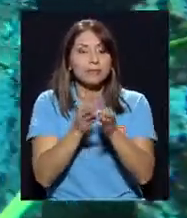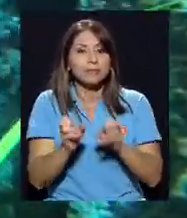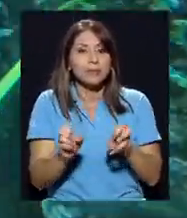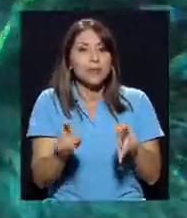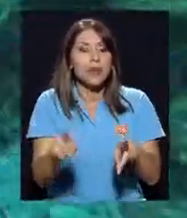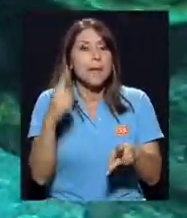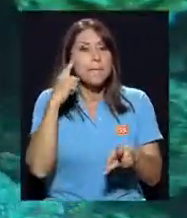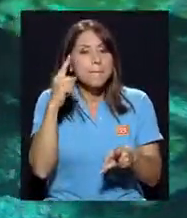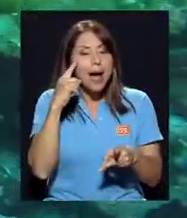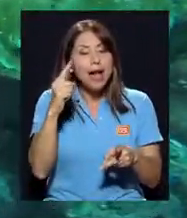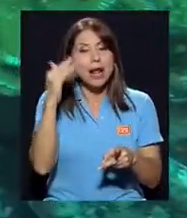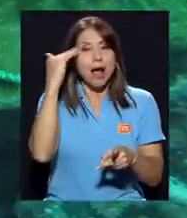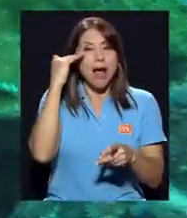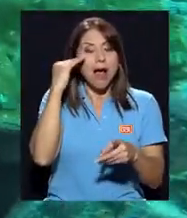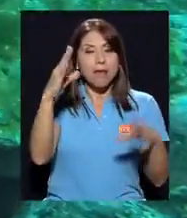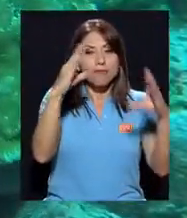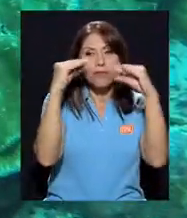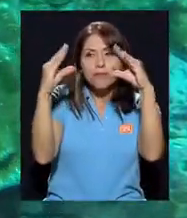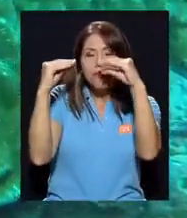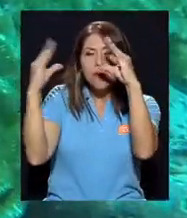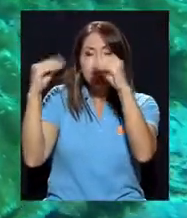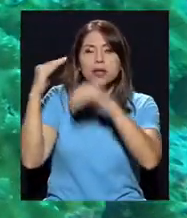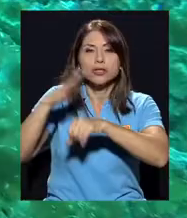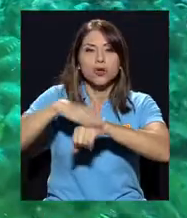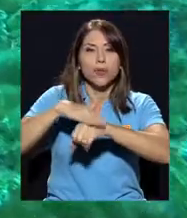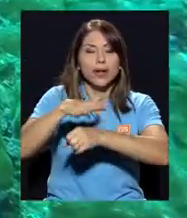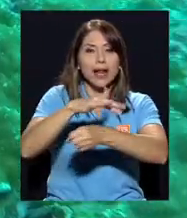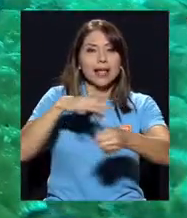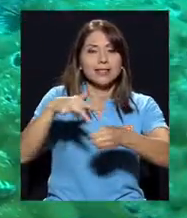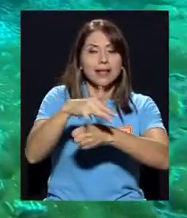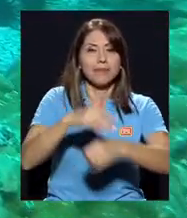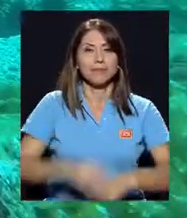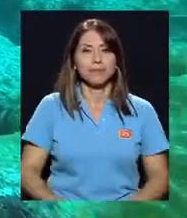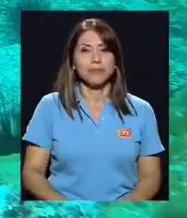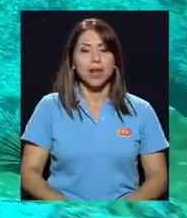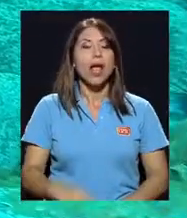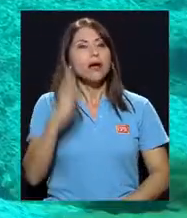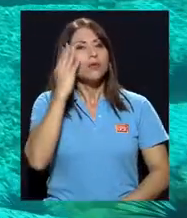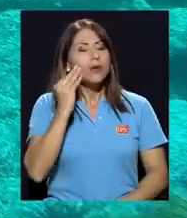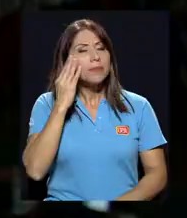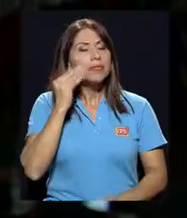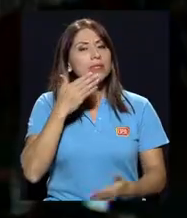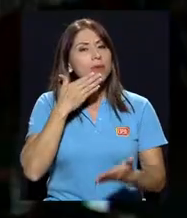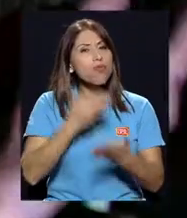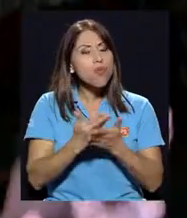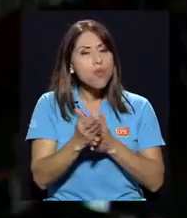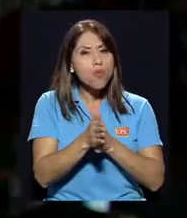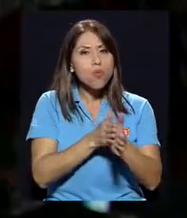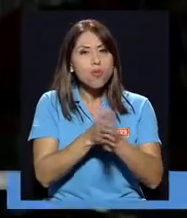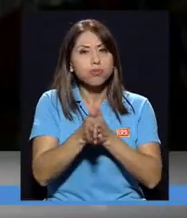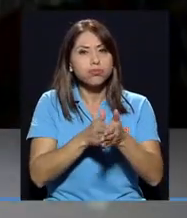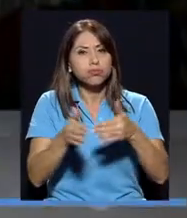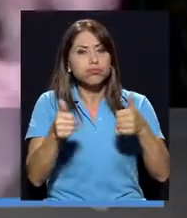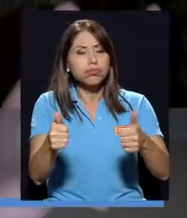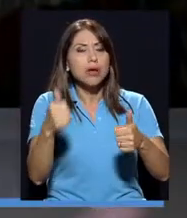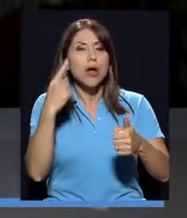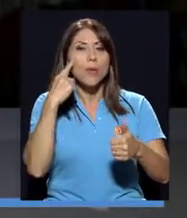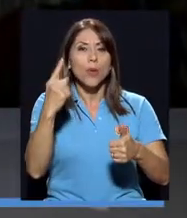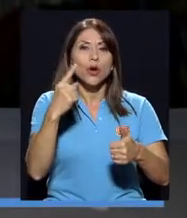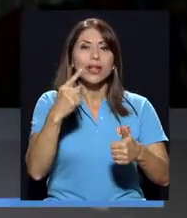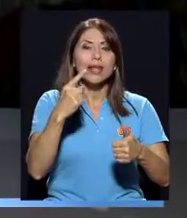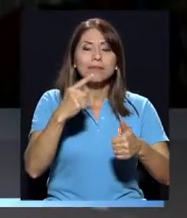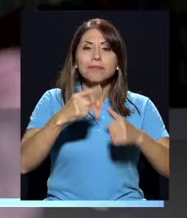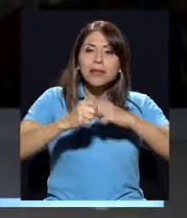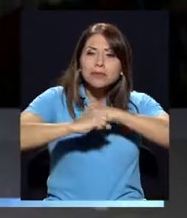para nutrir sus conocimientos sobre la isla. Entonces ha sido una experiencia bastante enriquecedora por el hecho de que se ha potenciado un poco